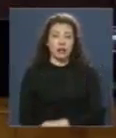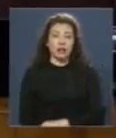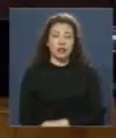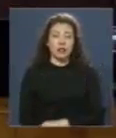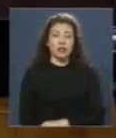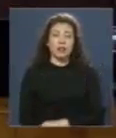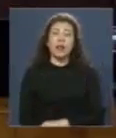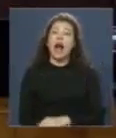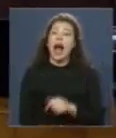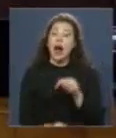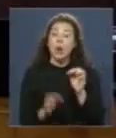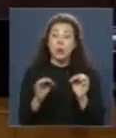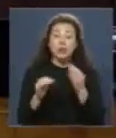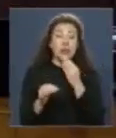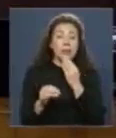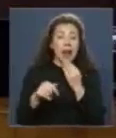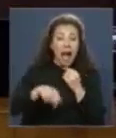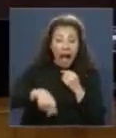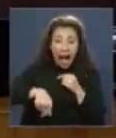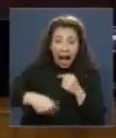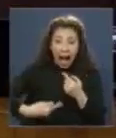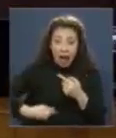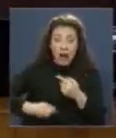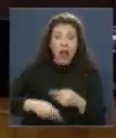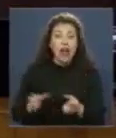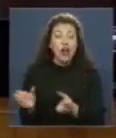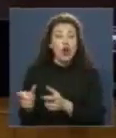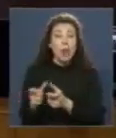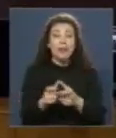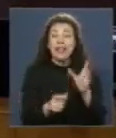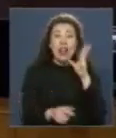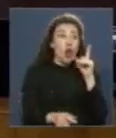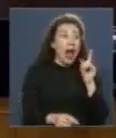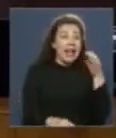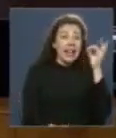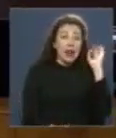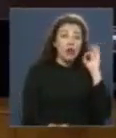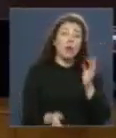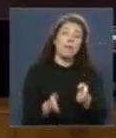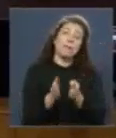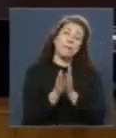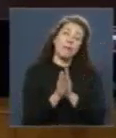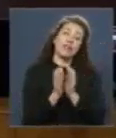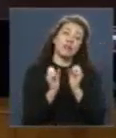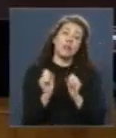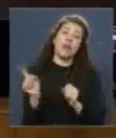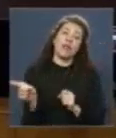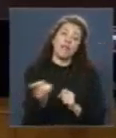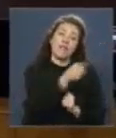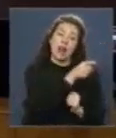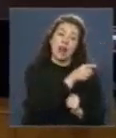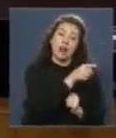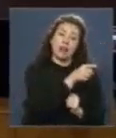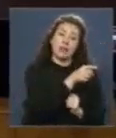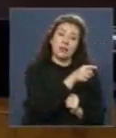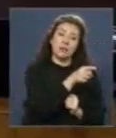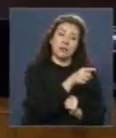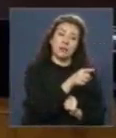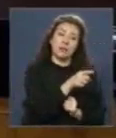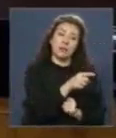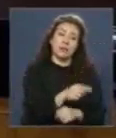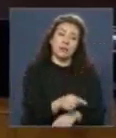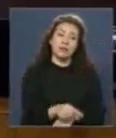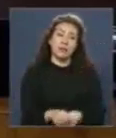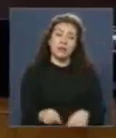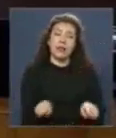Allá, en este instante los comités que no están en reunión, por favor, si es posible que se acerquen, en este caso